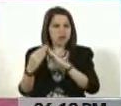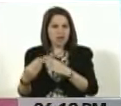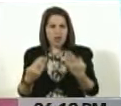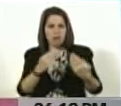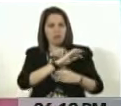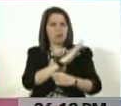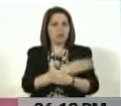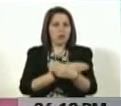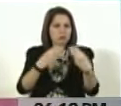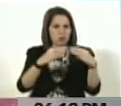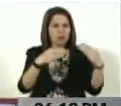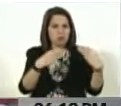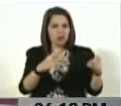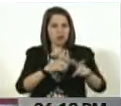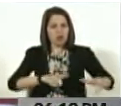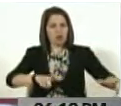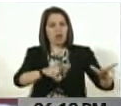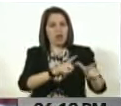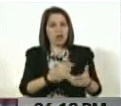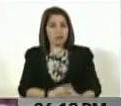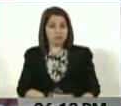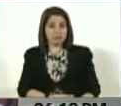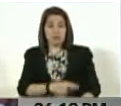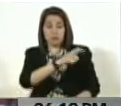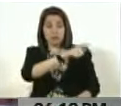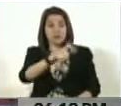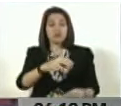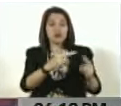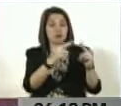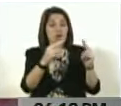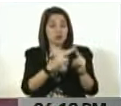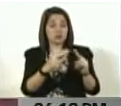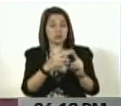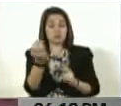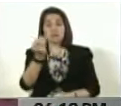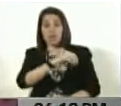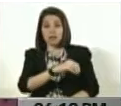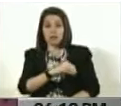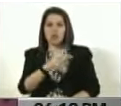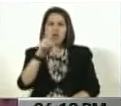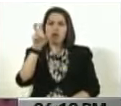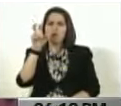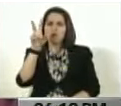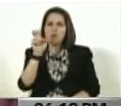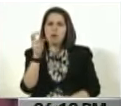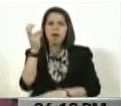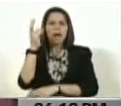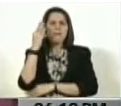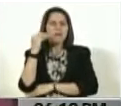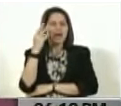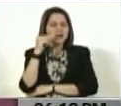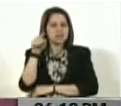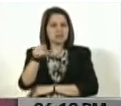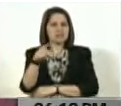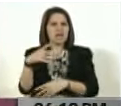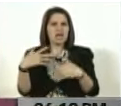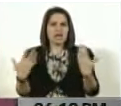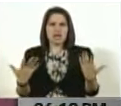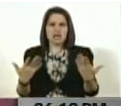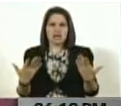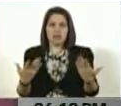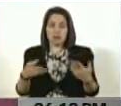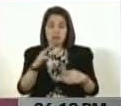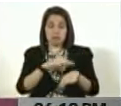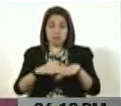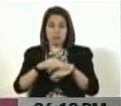popular, del poder local. Y gente que se conoce, además. Muy importante también las nuevas experiencias que hay allí. Hoy yo veía, el ministro Ernesto